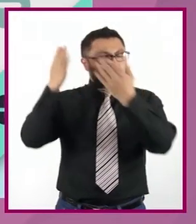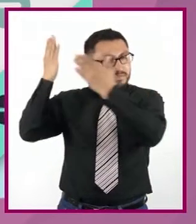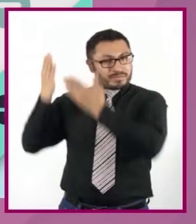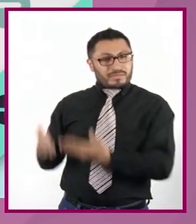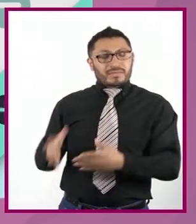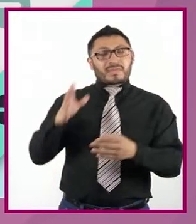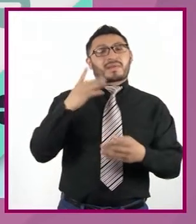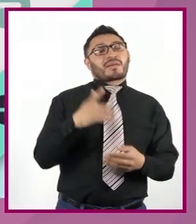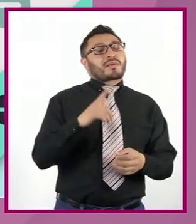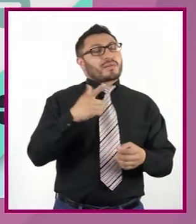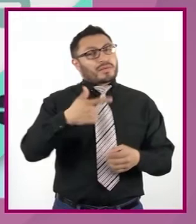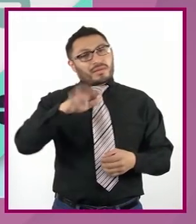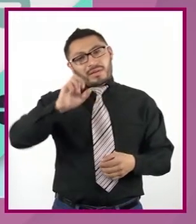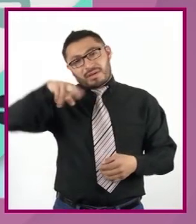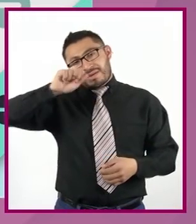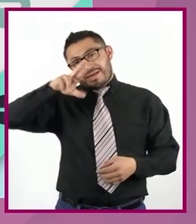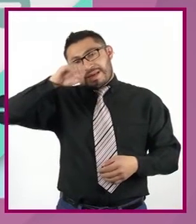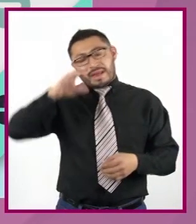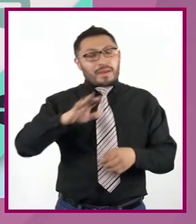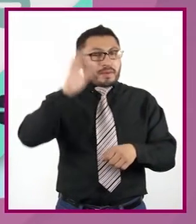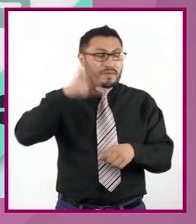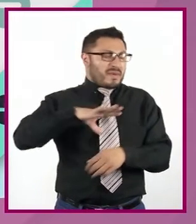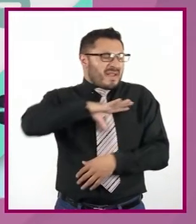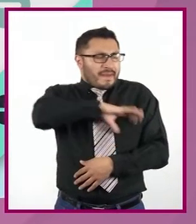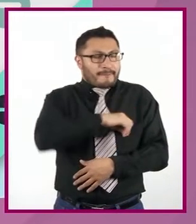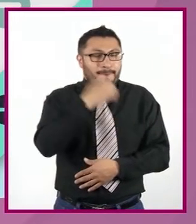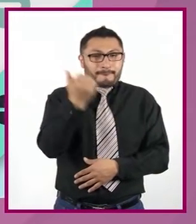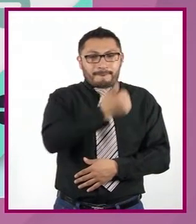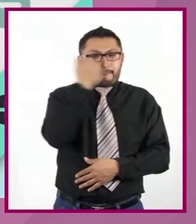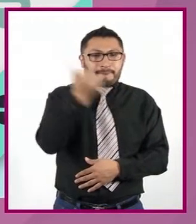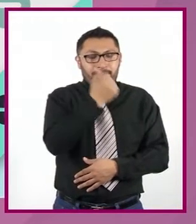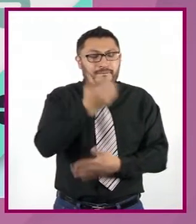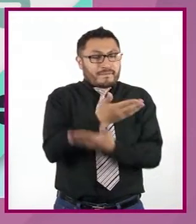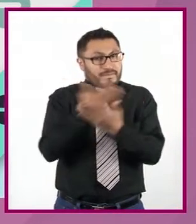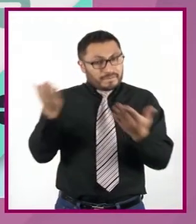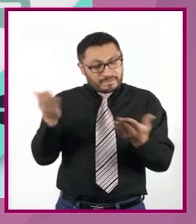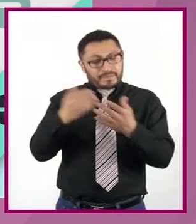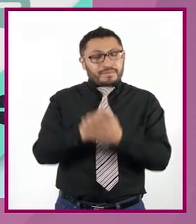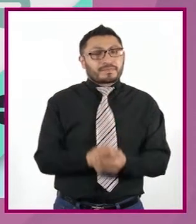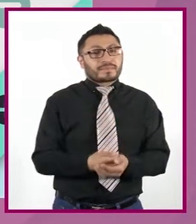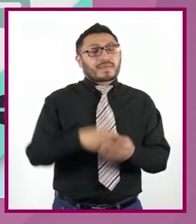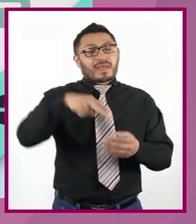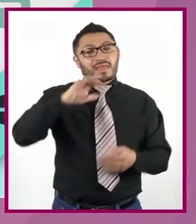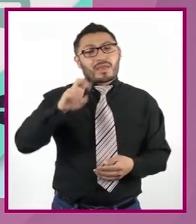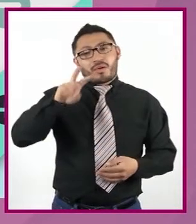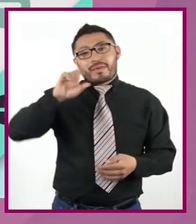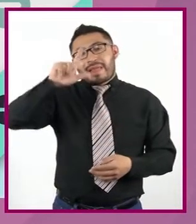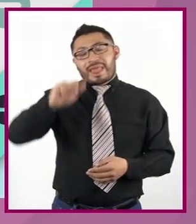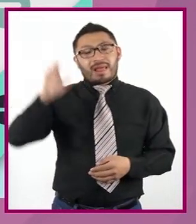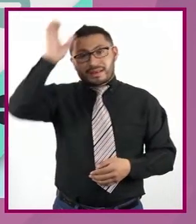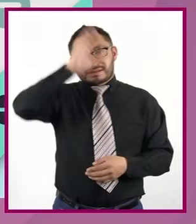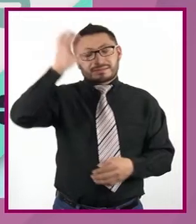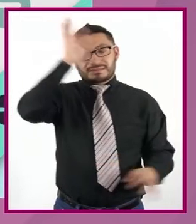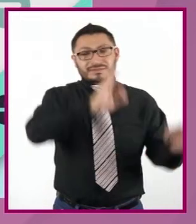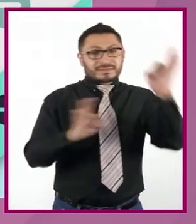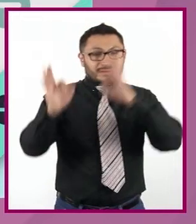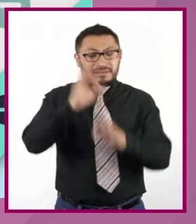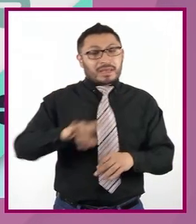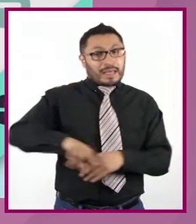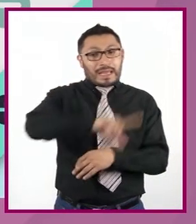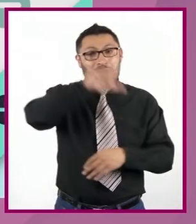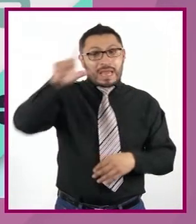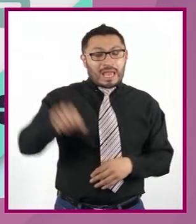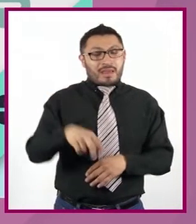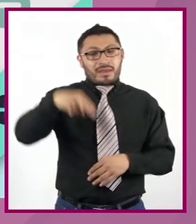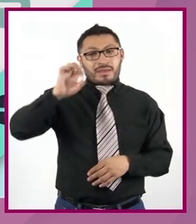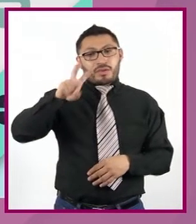el género literario favorito de las alumnas y alumnos de Leti es la novela de ciencia ficción, luego